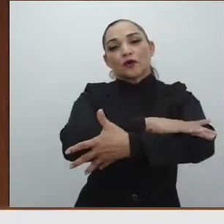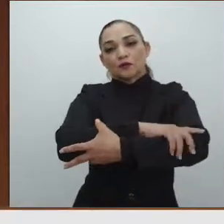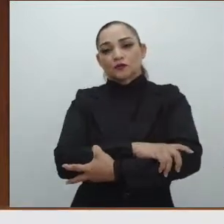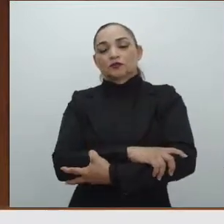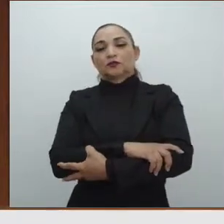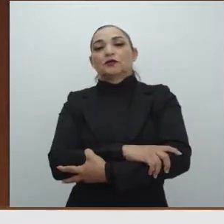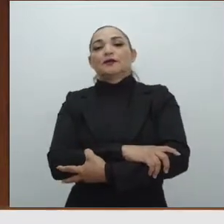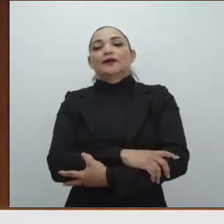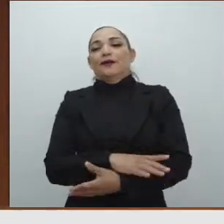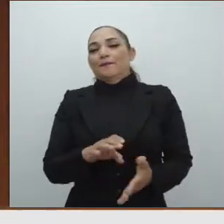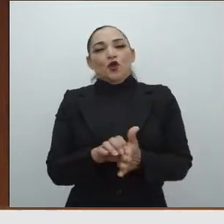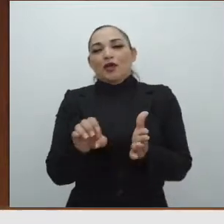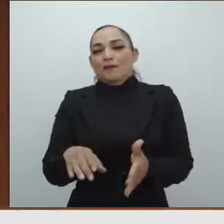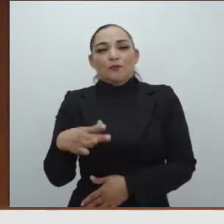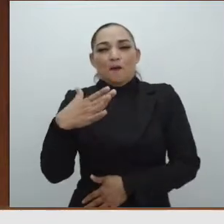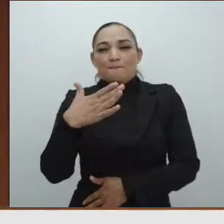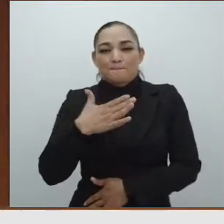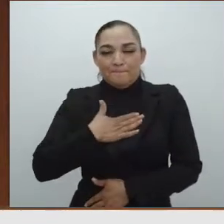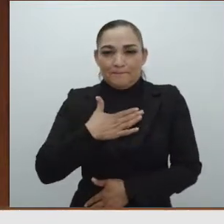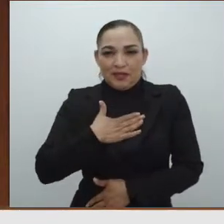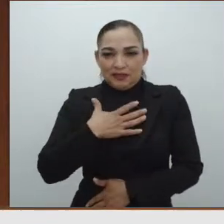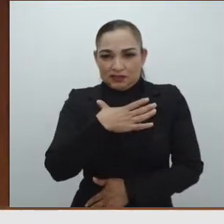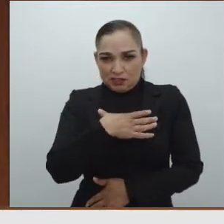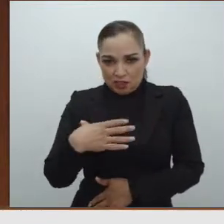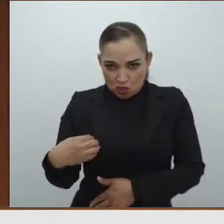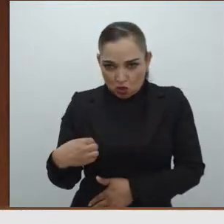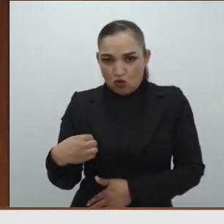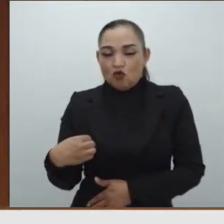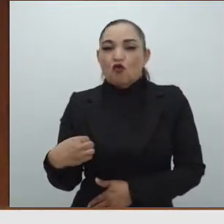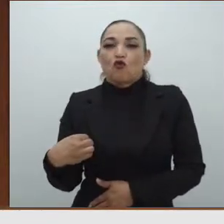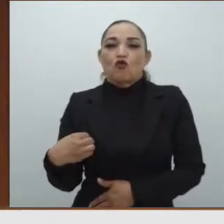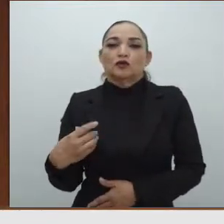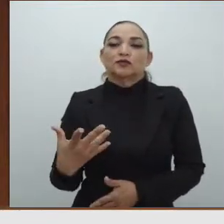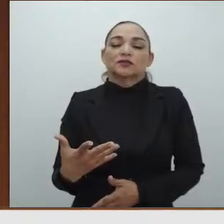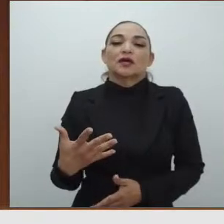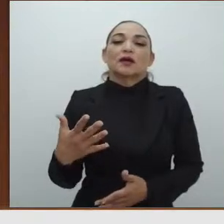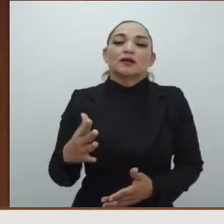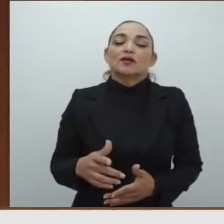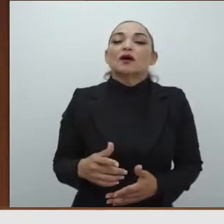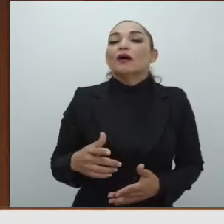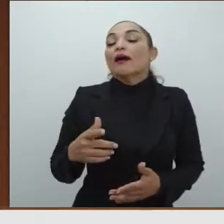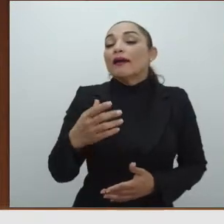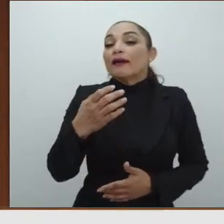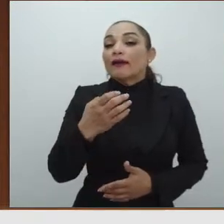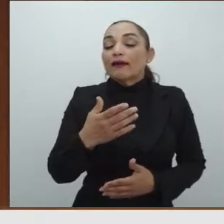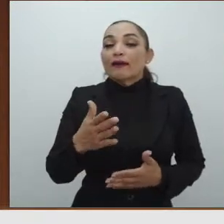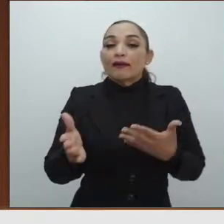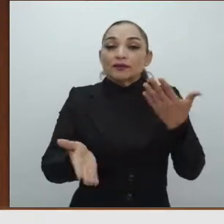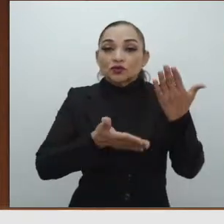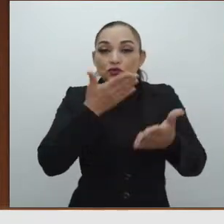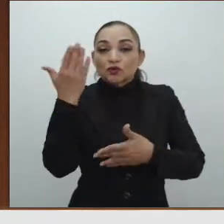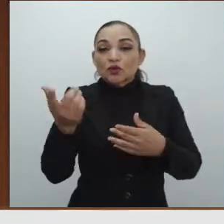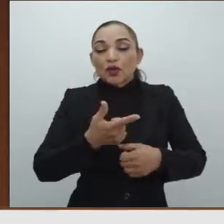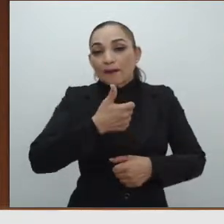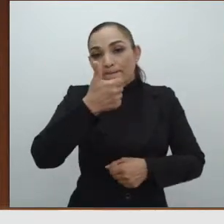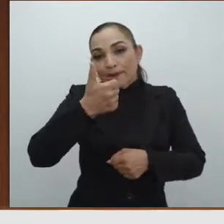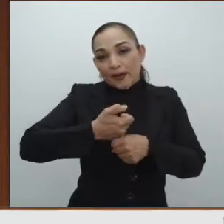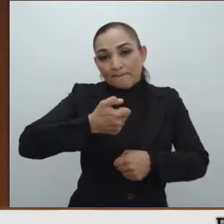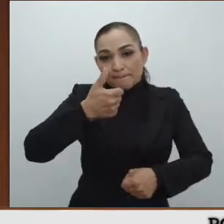voy a dar un ejemplo de mi vida personal, estudiaron primaria, igual tienen